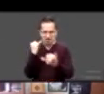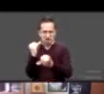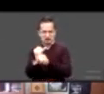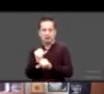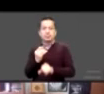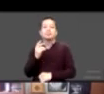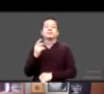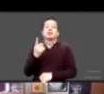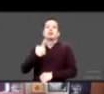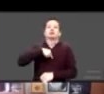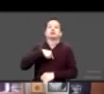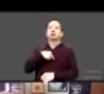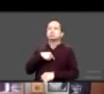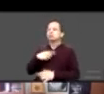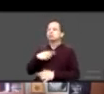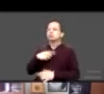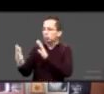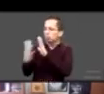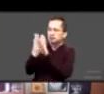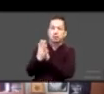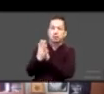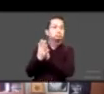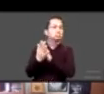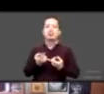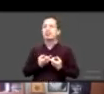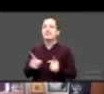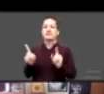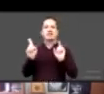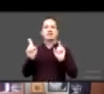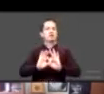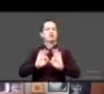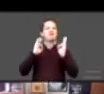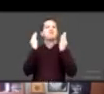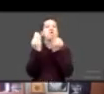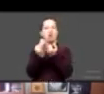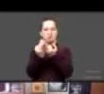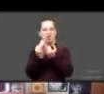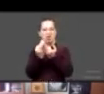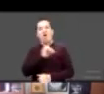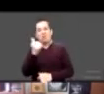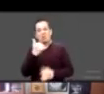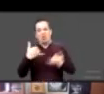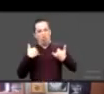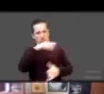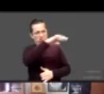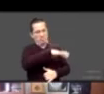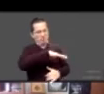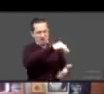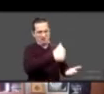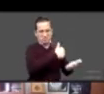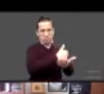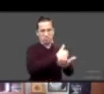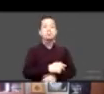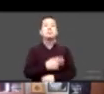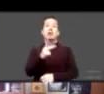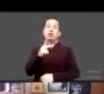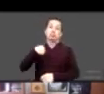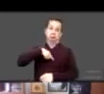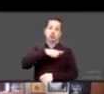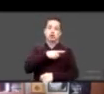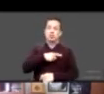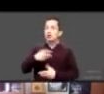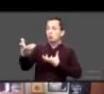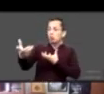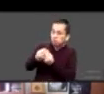con ellos tienen que ser totalmente diferentes, pero tenemos esta visión de incorporar también a estos jóvenes. Entonces tenemos a los